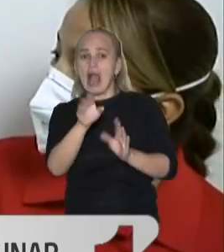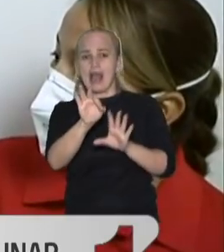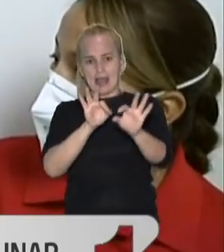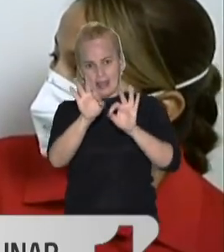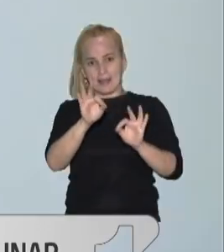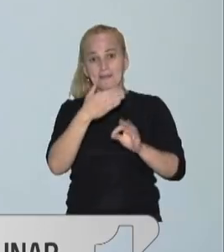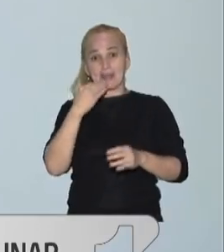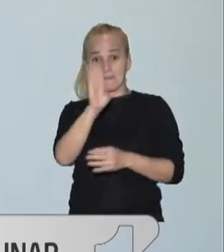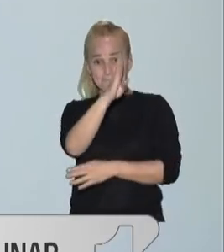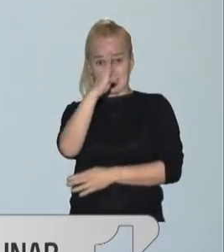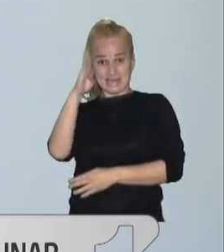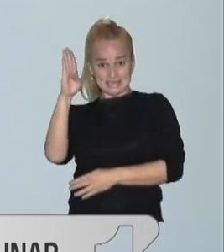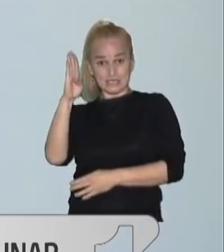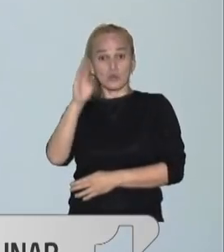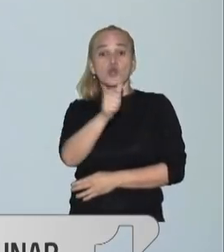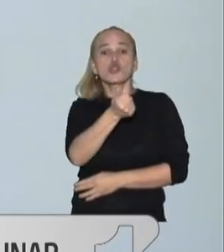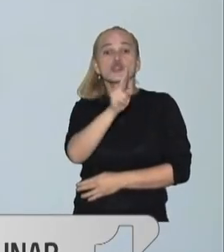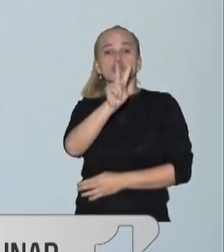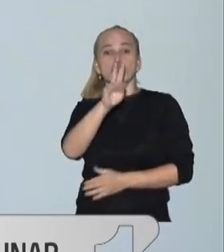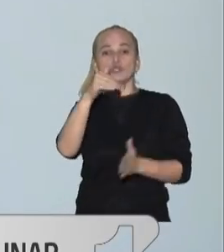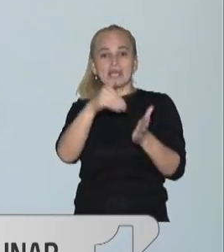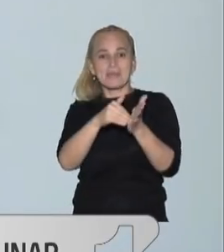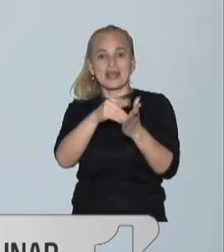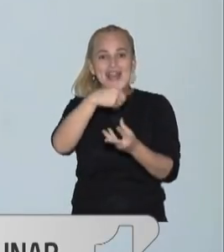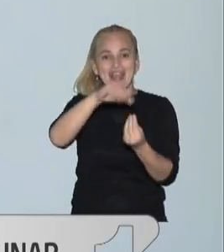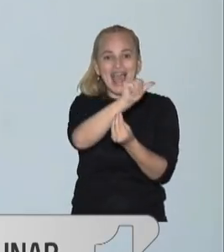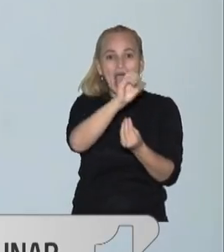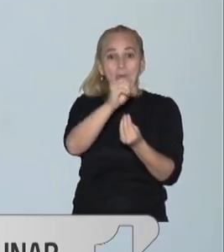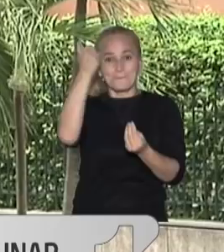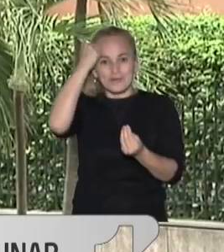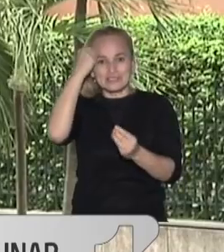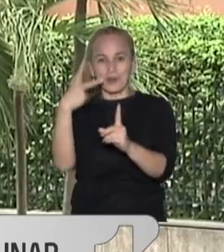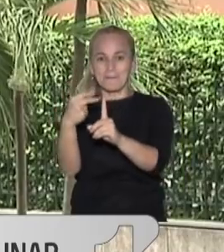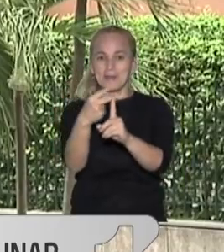Barranquilla son 12.000 los docentes a vacunar.